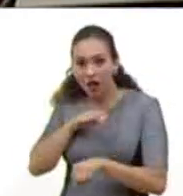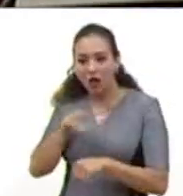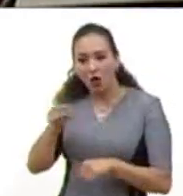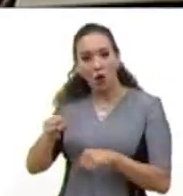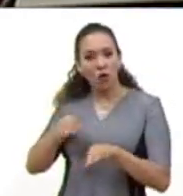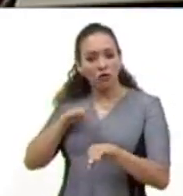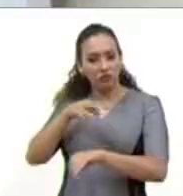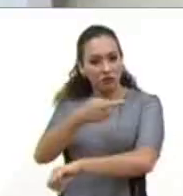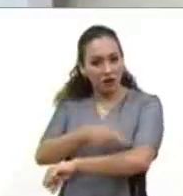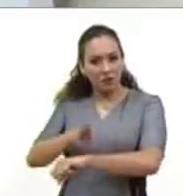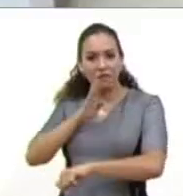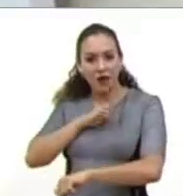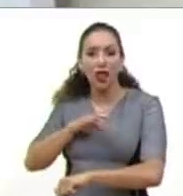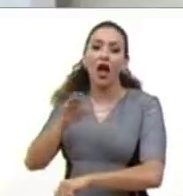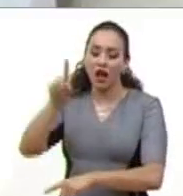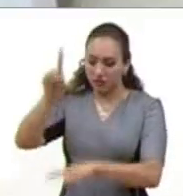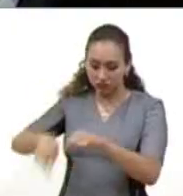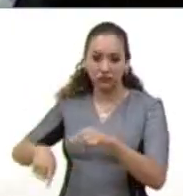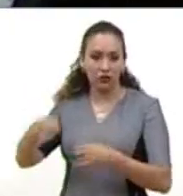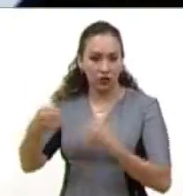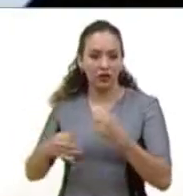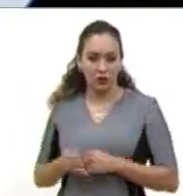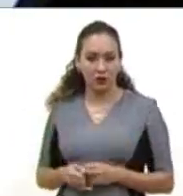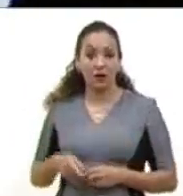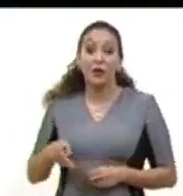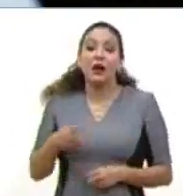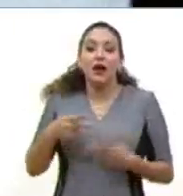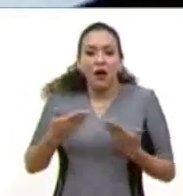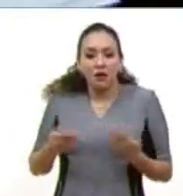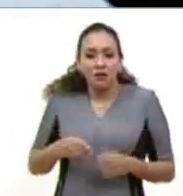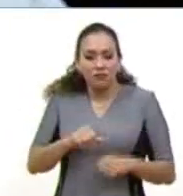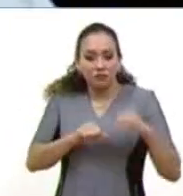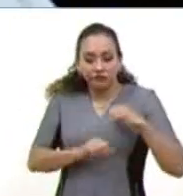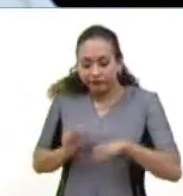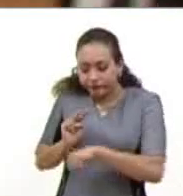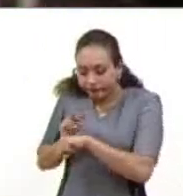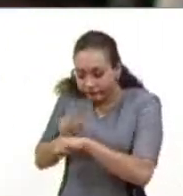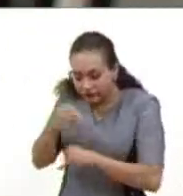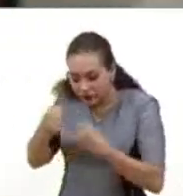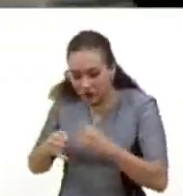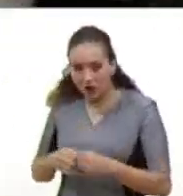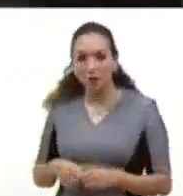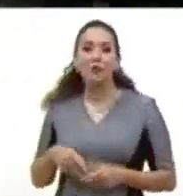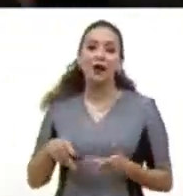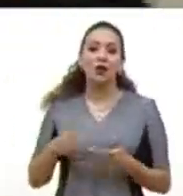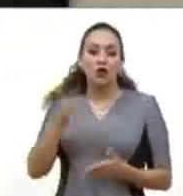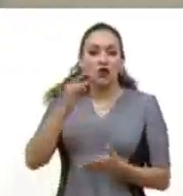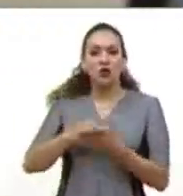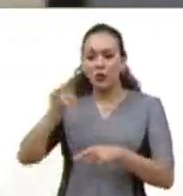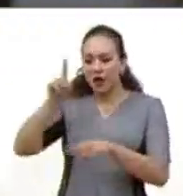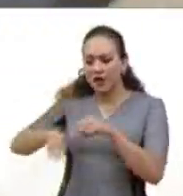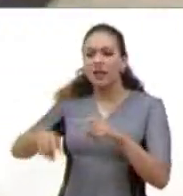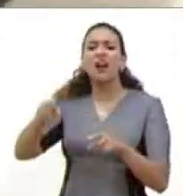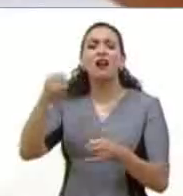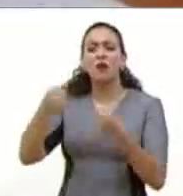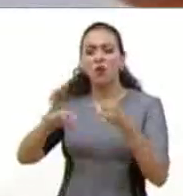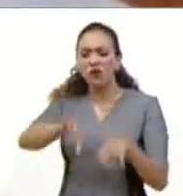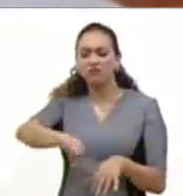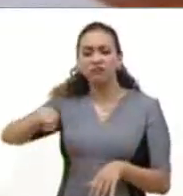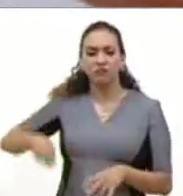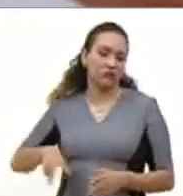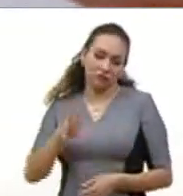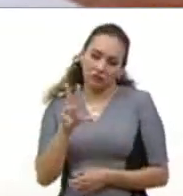proceso. Además, las autoridades legislativas no deben promover la destitución de jueces para revocar las sentencias adoptadas por